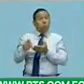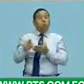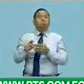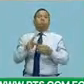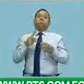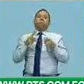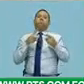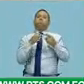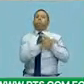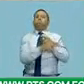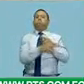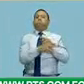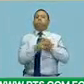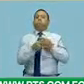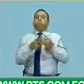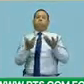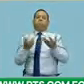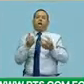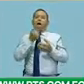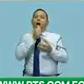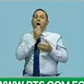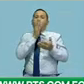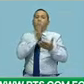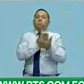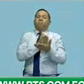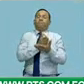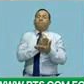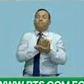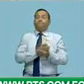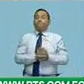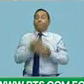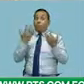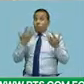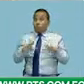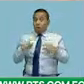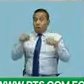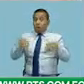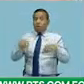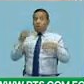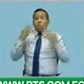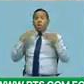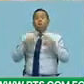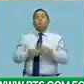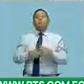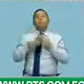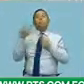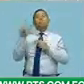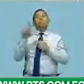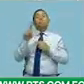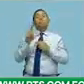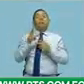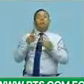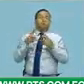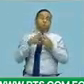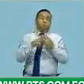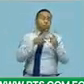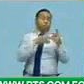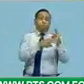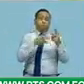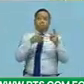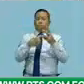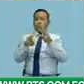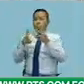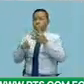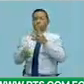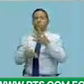corte de suministro de agua potable, que inició este lunes en Guayaquil. Situación que hizo que